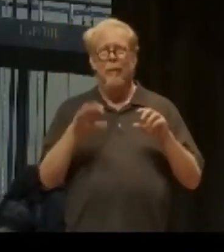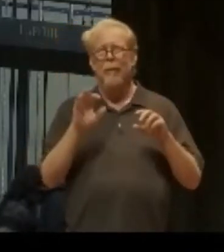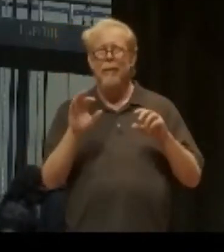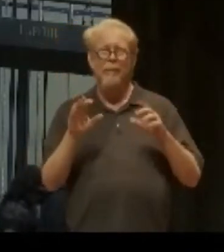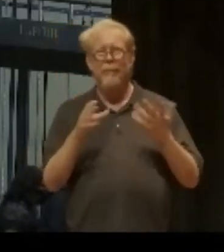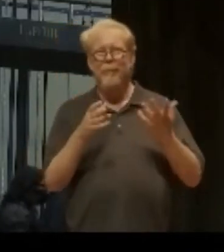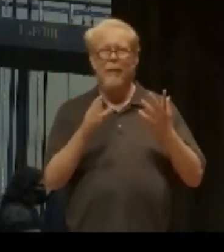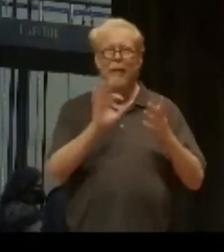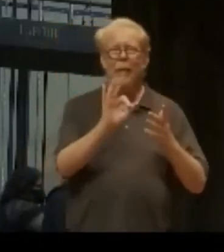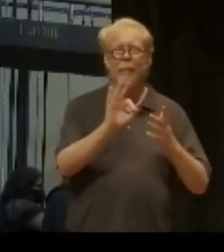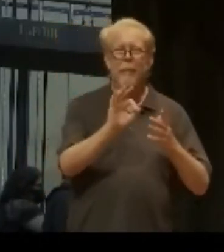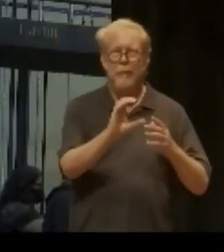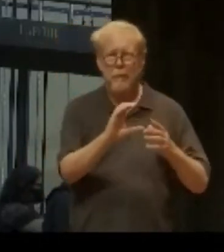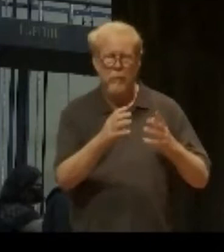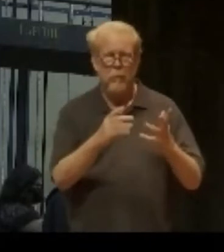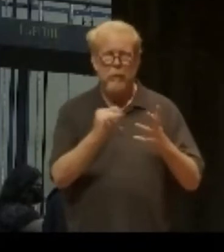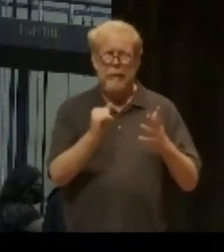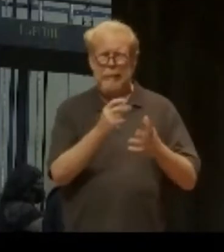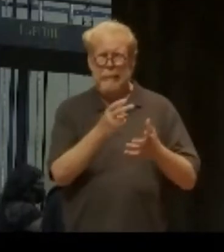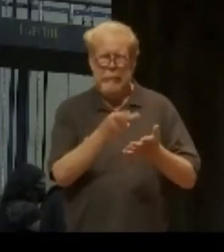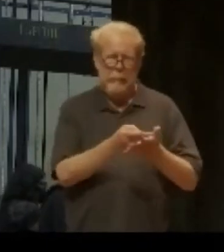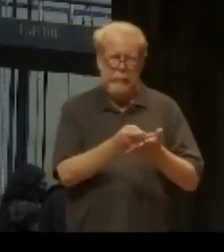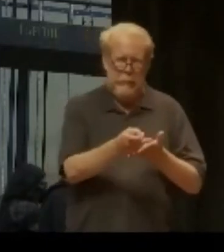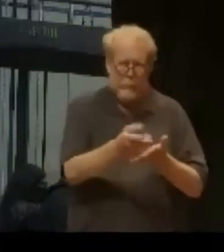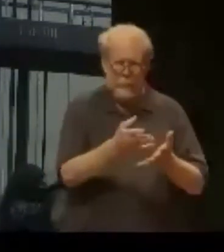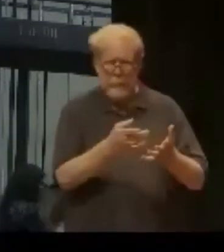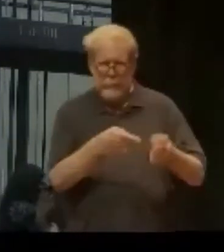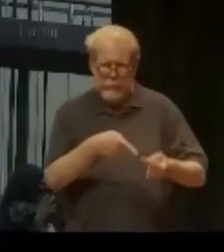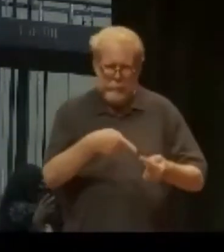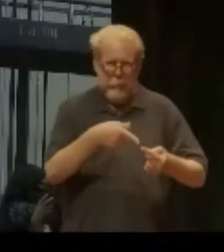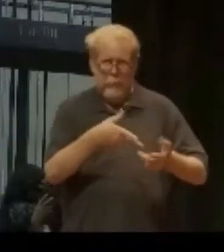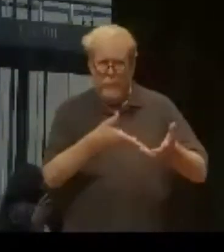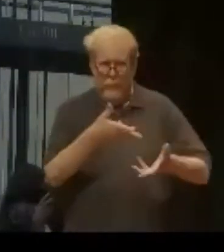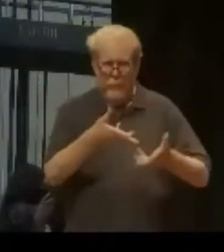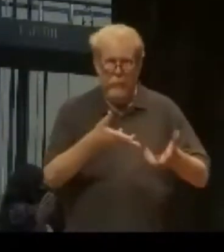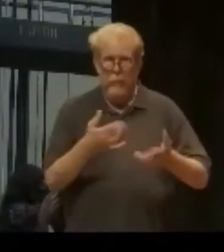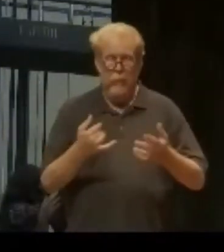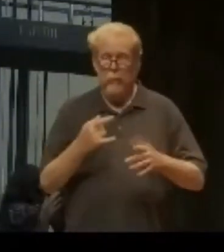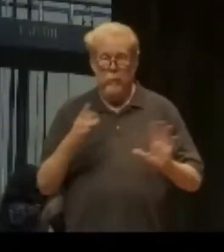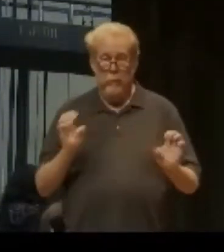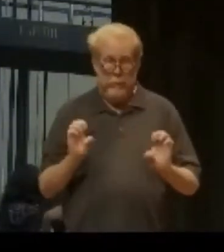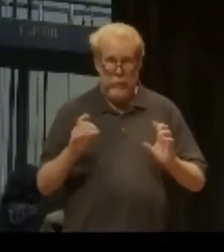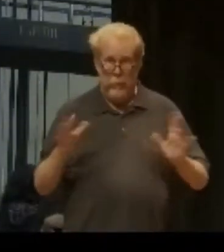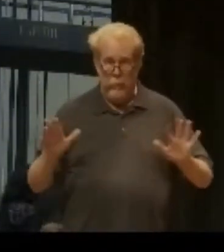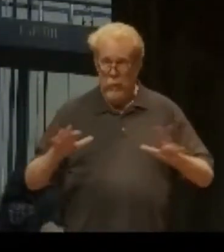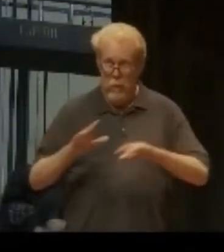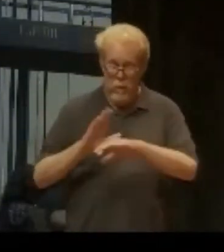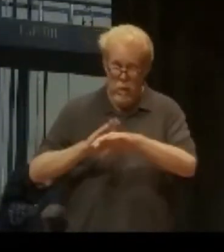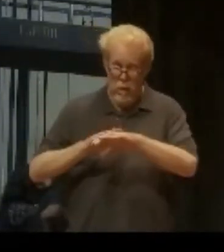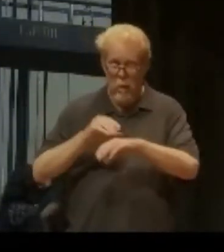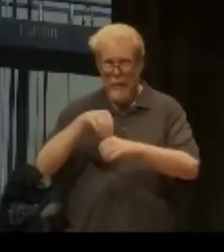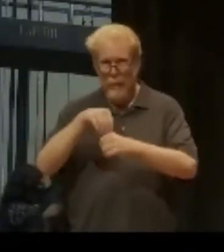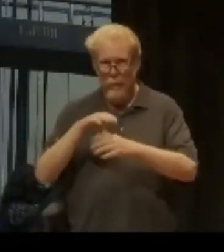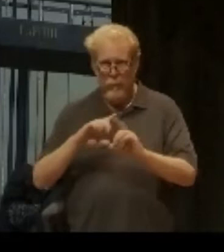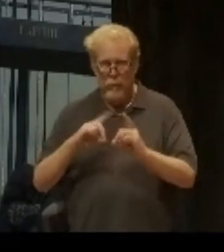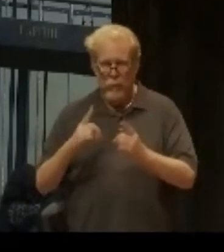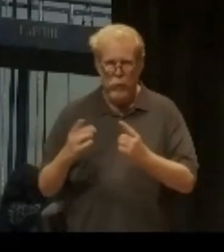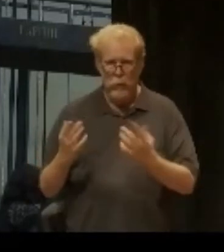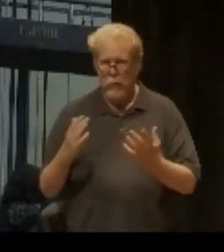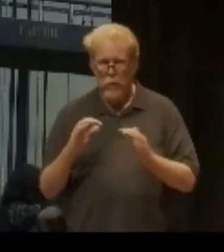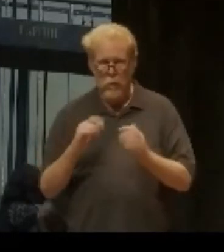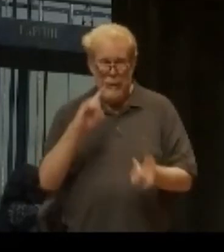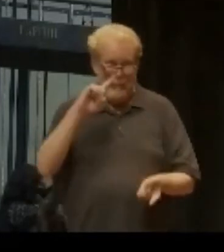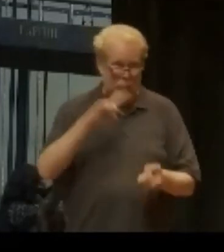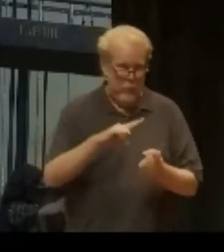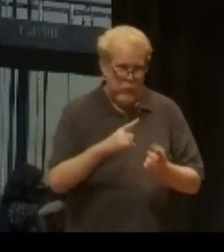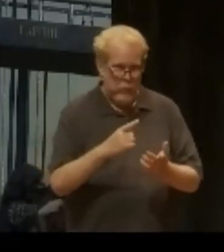llamaban asientos vacíos, escuelas que estaban batallando, escuelas que estaban fracasando, y eso creó una gran urgencia en el distrito.